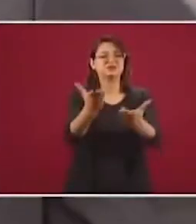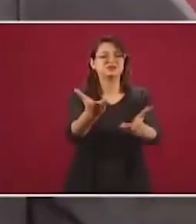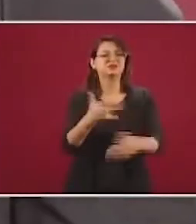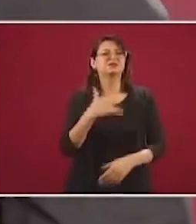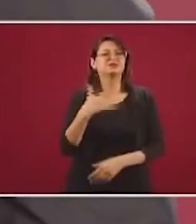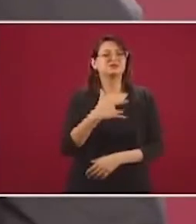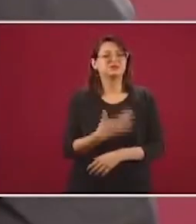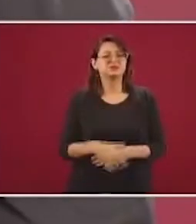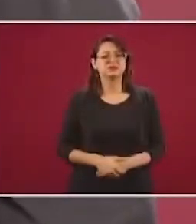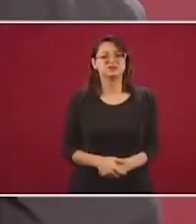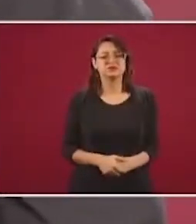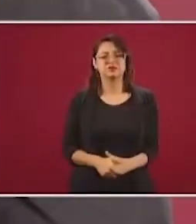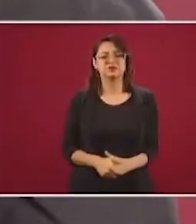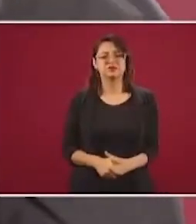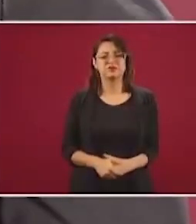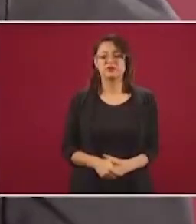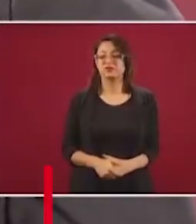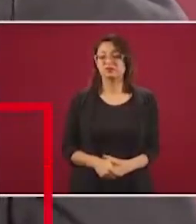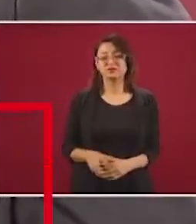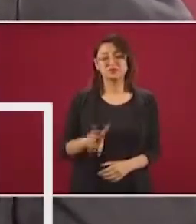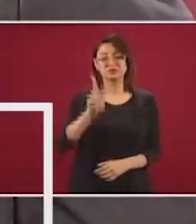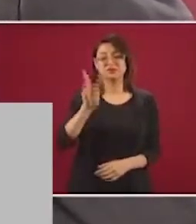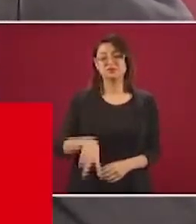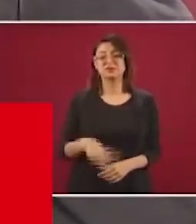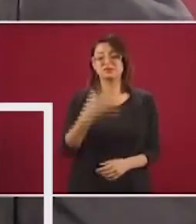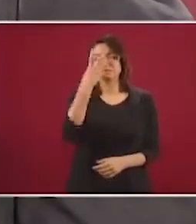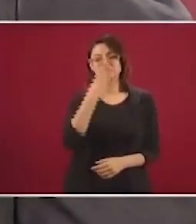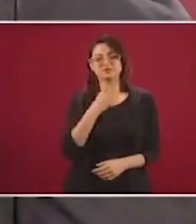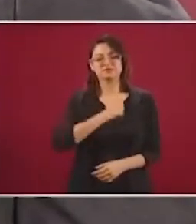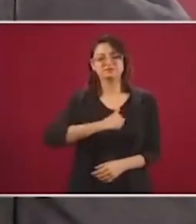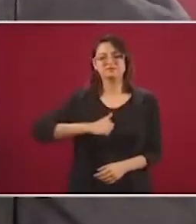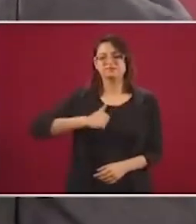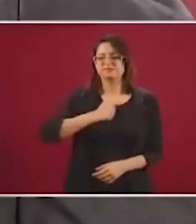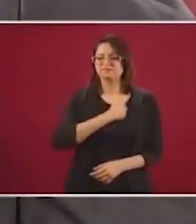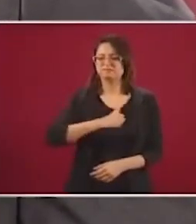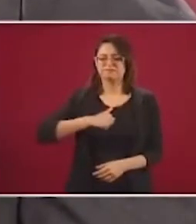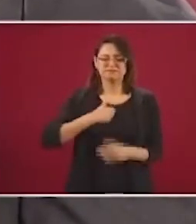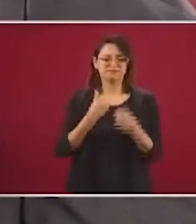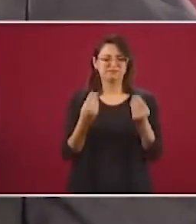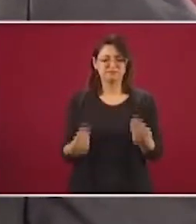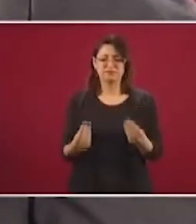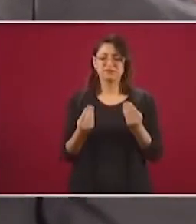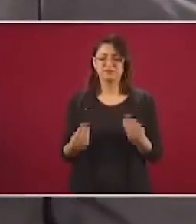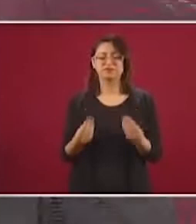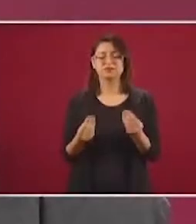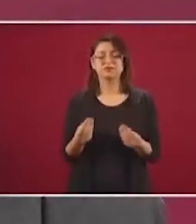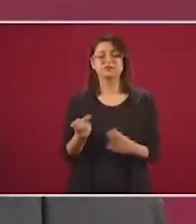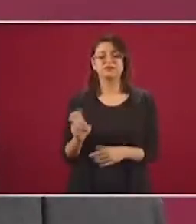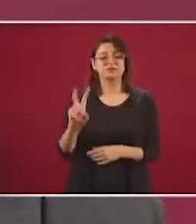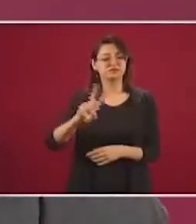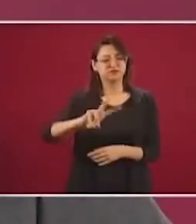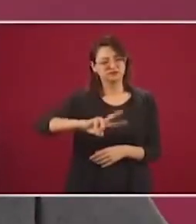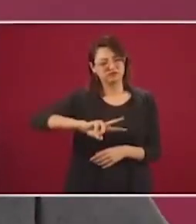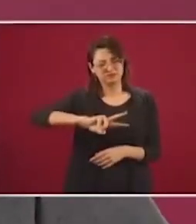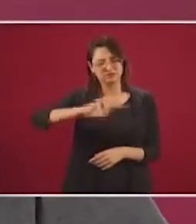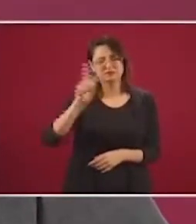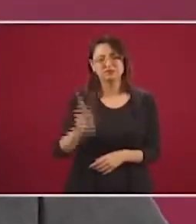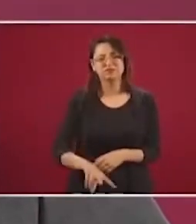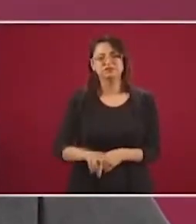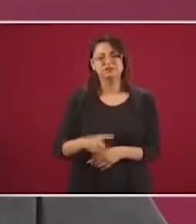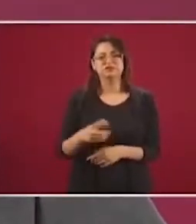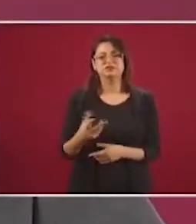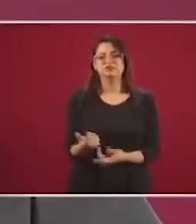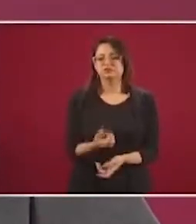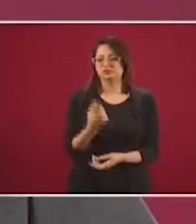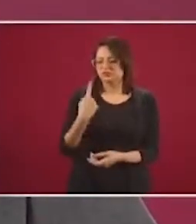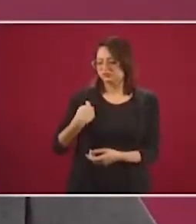muy lamentable que esto suceda y desde luego estamos haciendo todo lo que nos